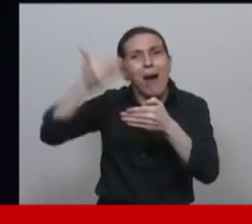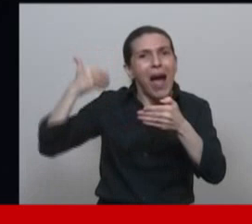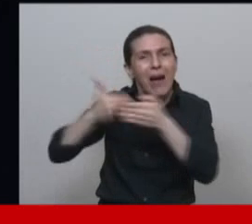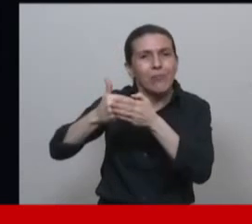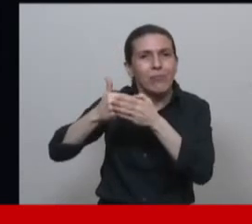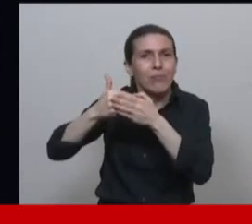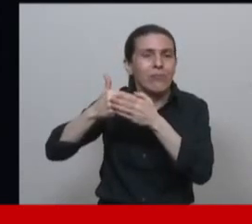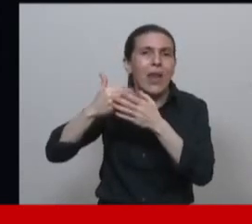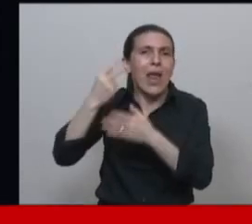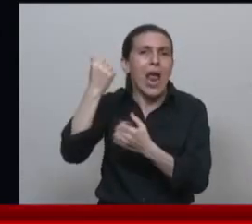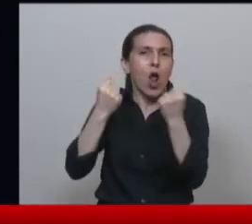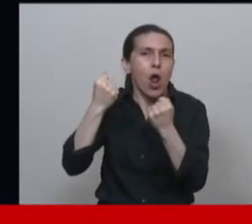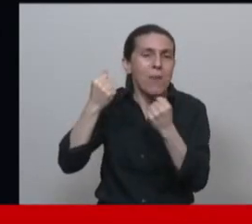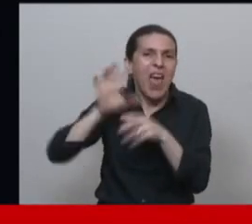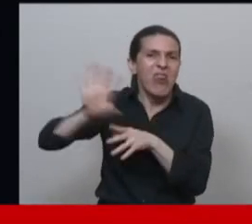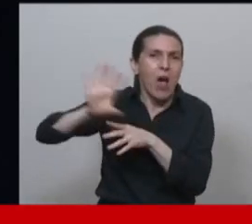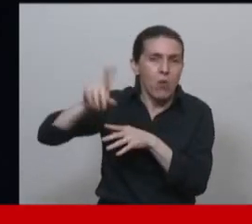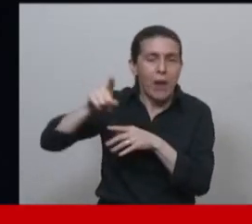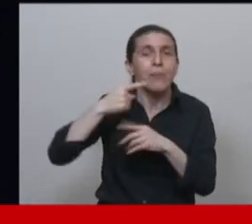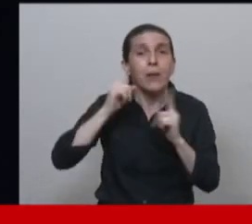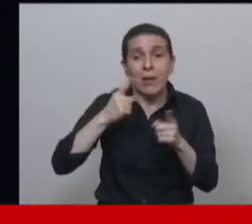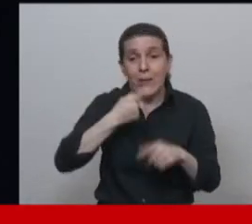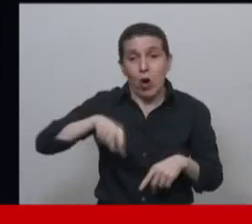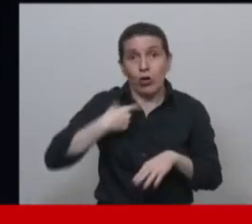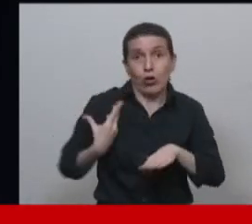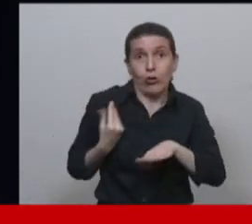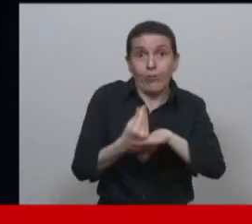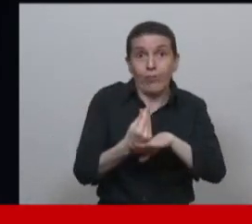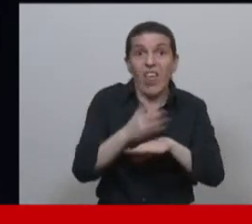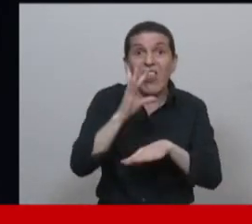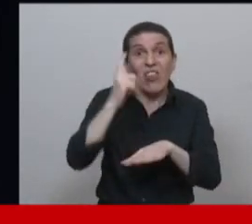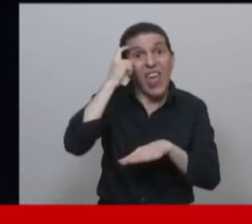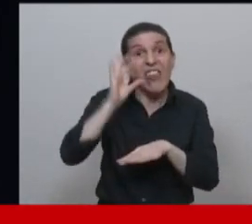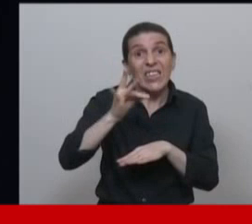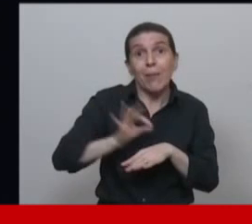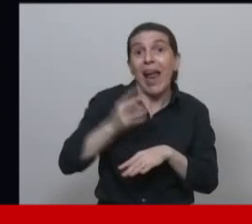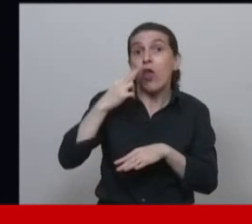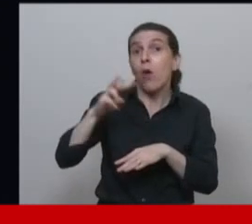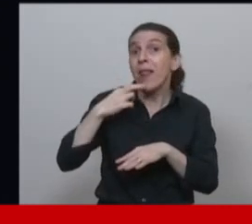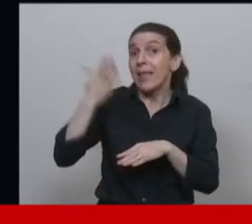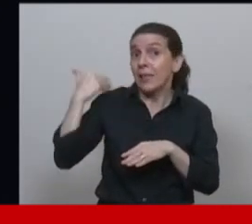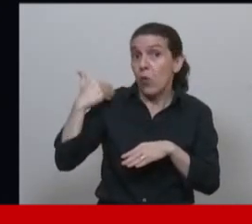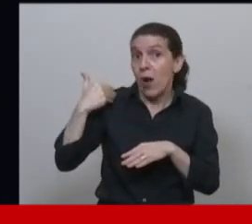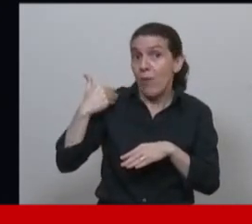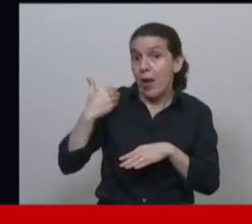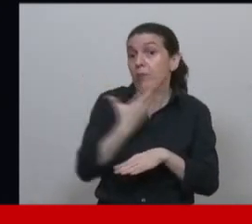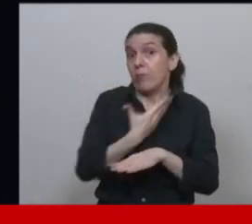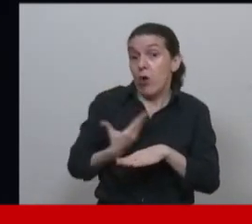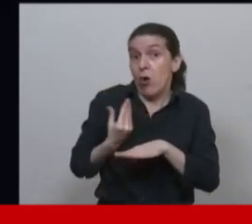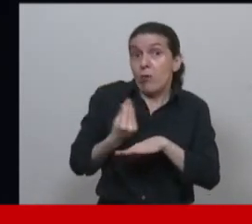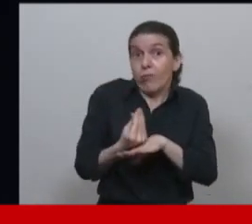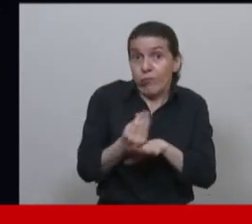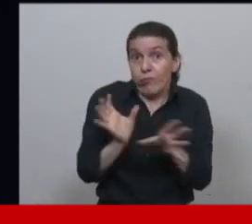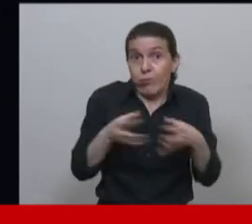Bueno, nosotros cuando asumimos el gobierno el 10 de diciembre del 2019, del pasado año, nos